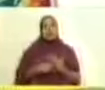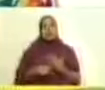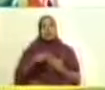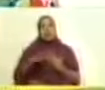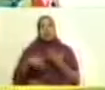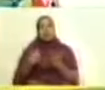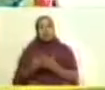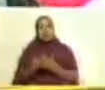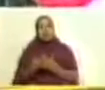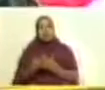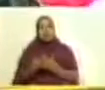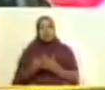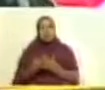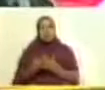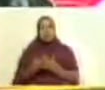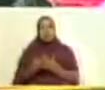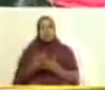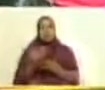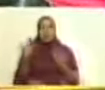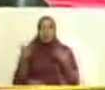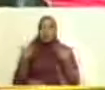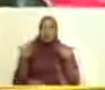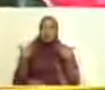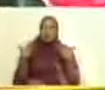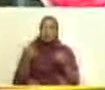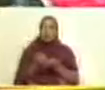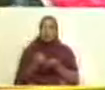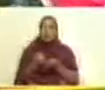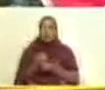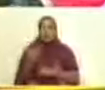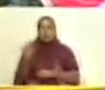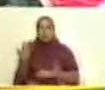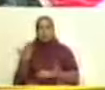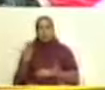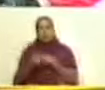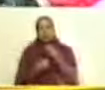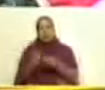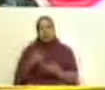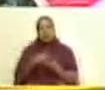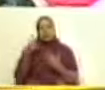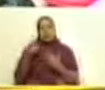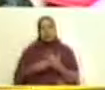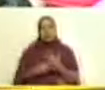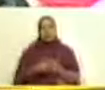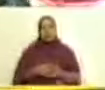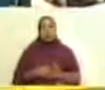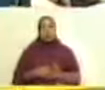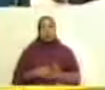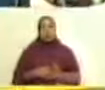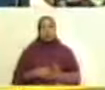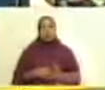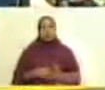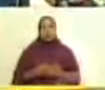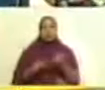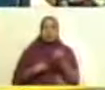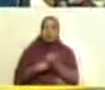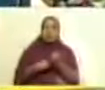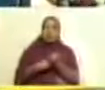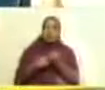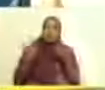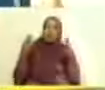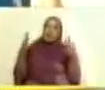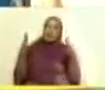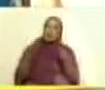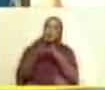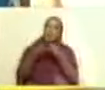llegar. Y me da mucha alegría que cuando tú hiciste esta propuesta recibió el respaldo, el aplauso